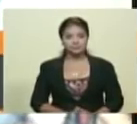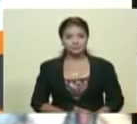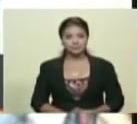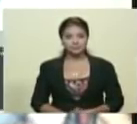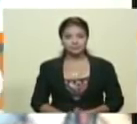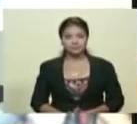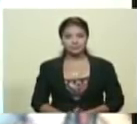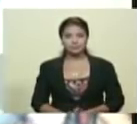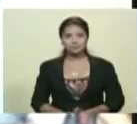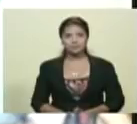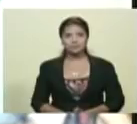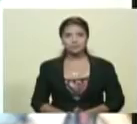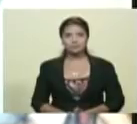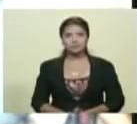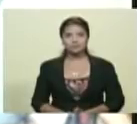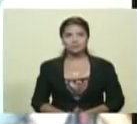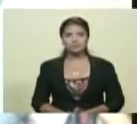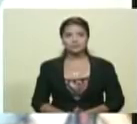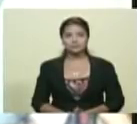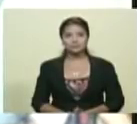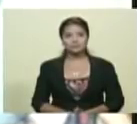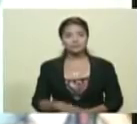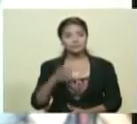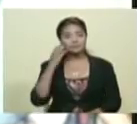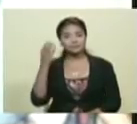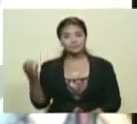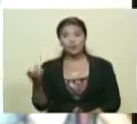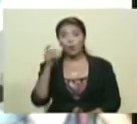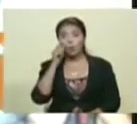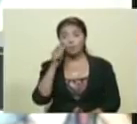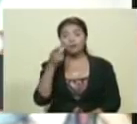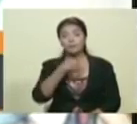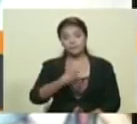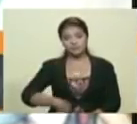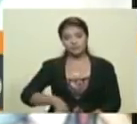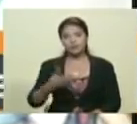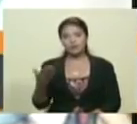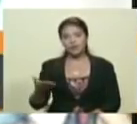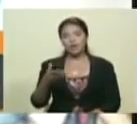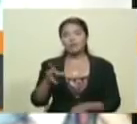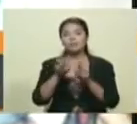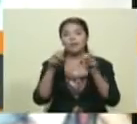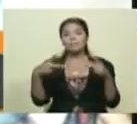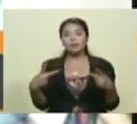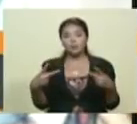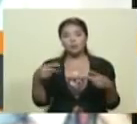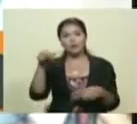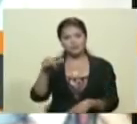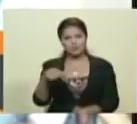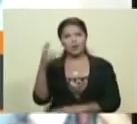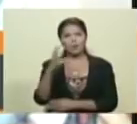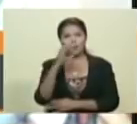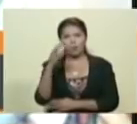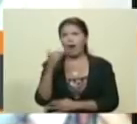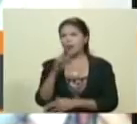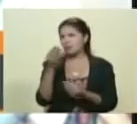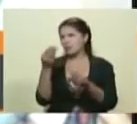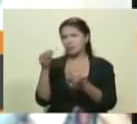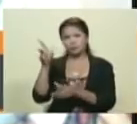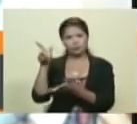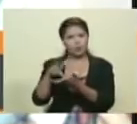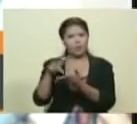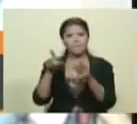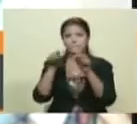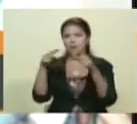Sí, le coloco al señor Marcelo Torres, presidente del periódico La Bagatela. También tenemos muchos periódicos,